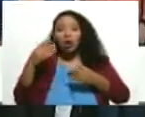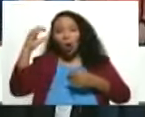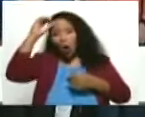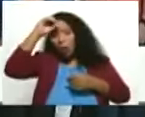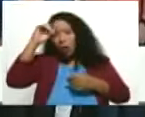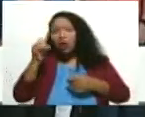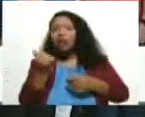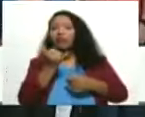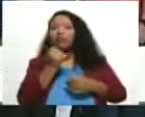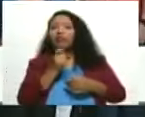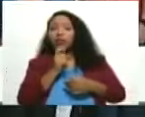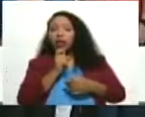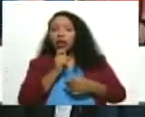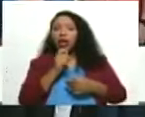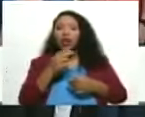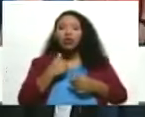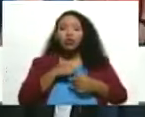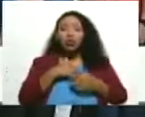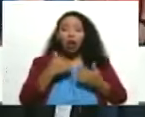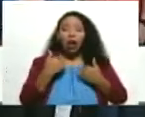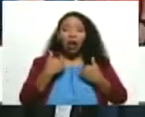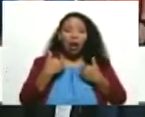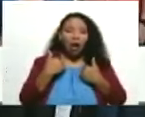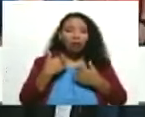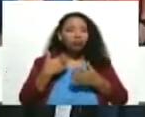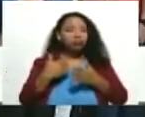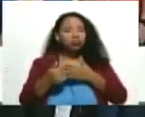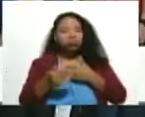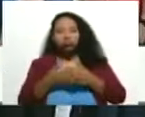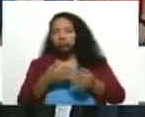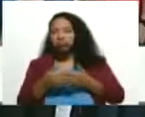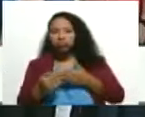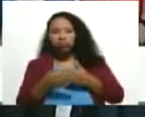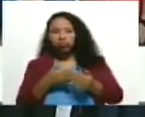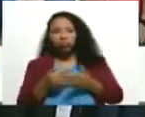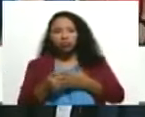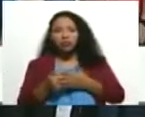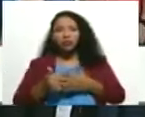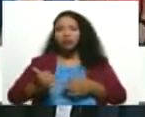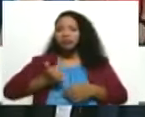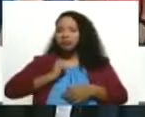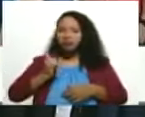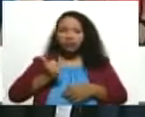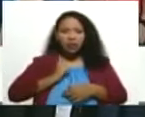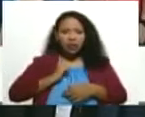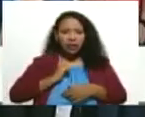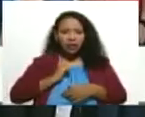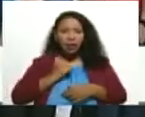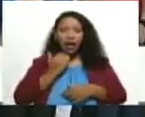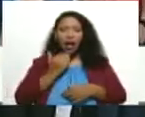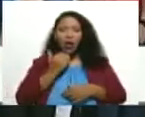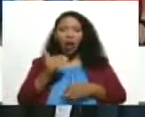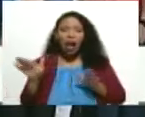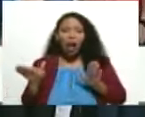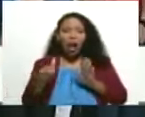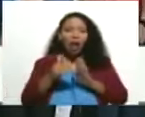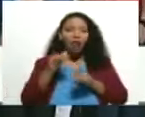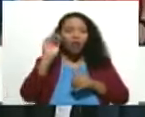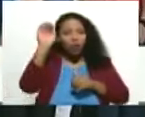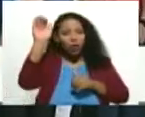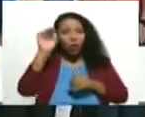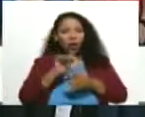dificultades que hemos presentado, más allá de cualquier viso de obstáculo que se presente en el